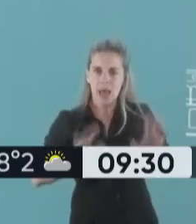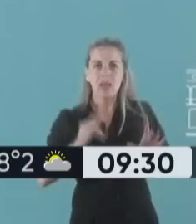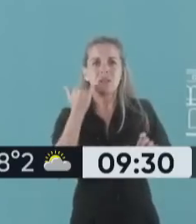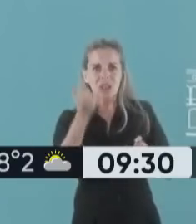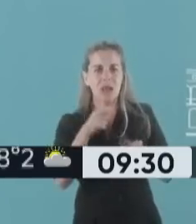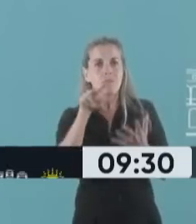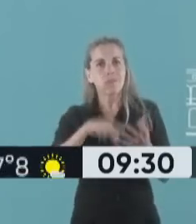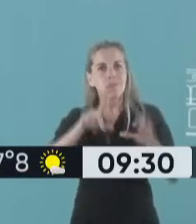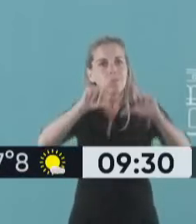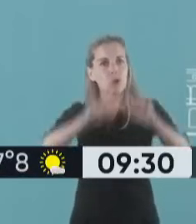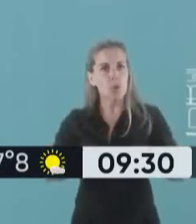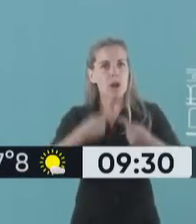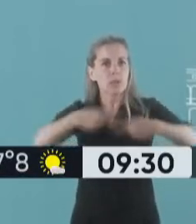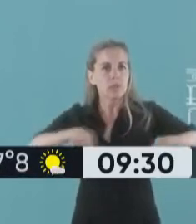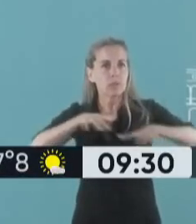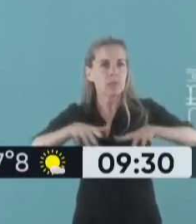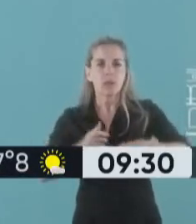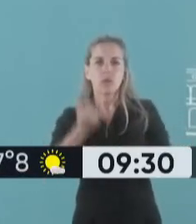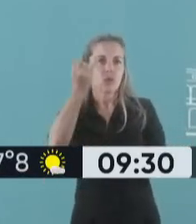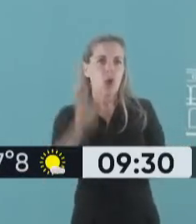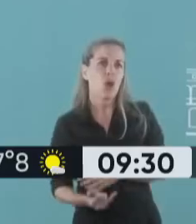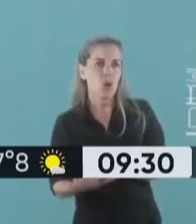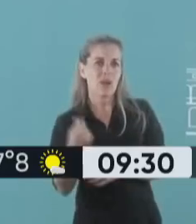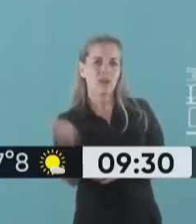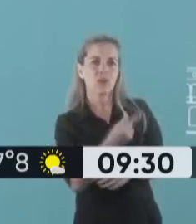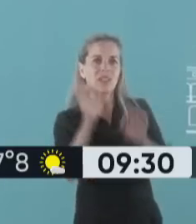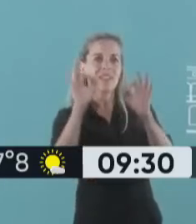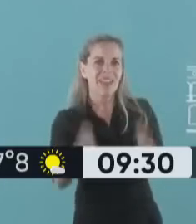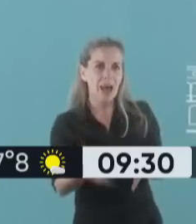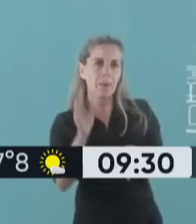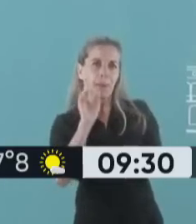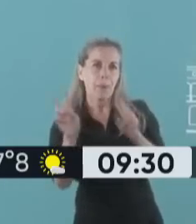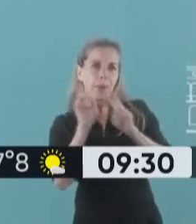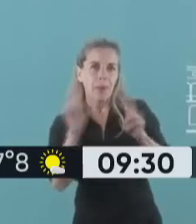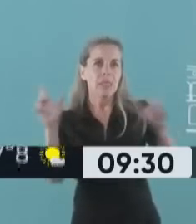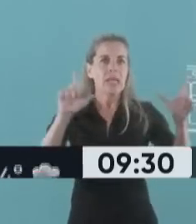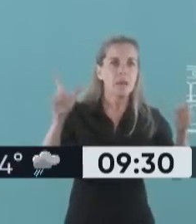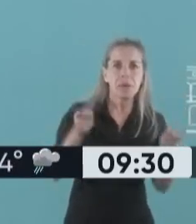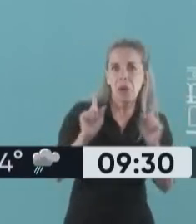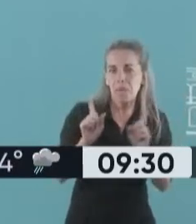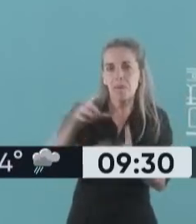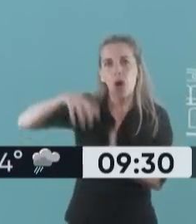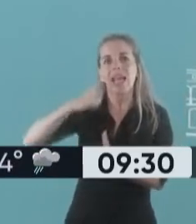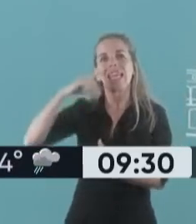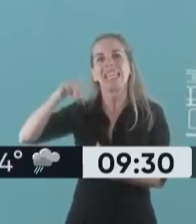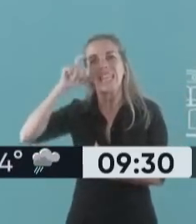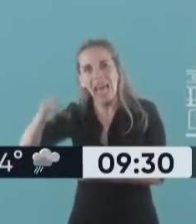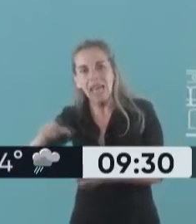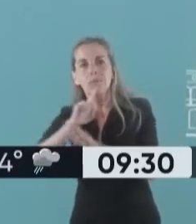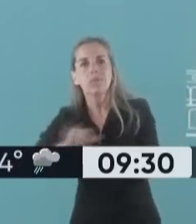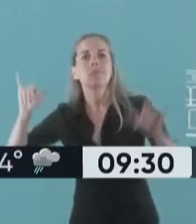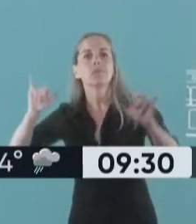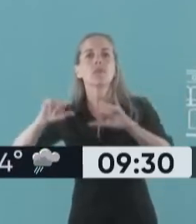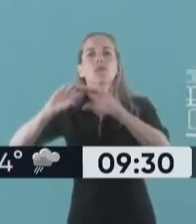los recorro a ustedes casi todos los jueves y que los ven todos los días en los medios de todos lados y los ven incluso en el mismo INDEC que nos da un número malo de